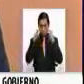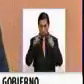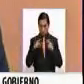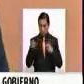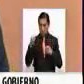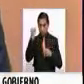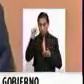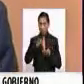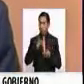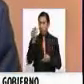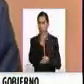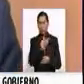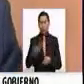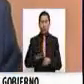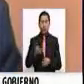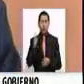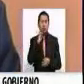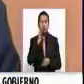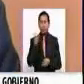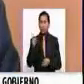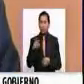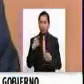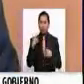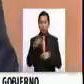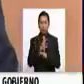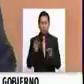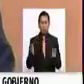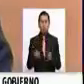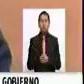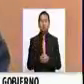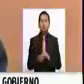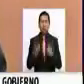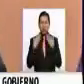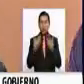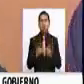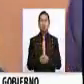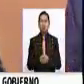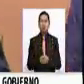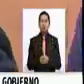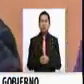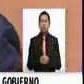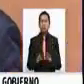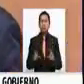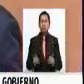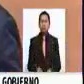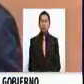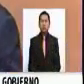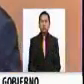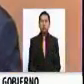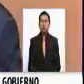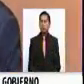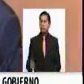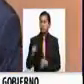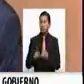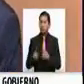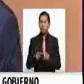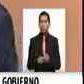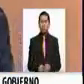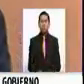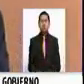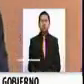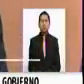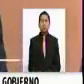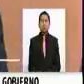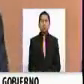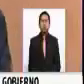la planteó el presidente evo morales sin restricciones muchas gracias porque anoche se dio un acto